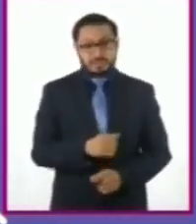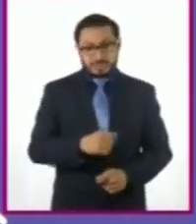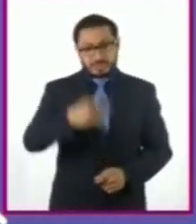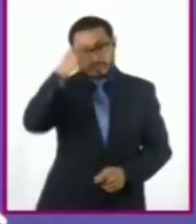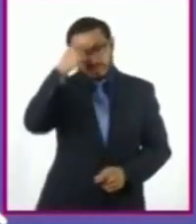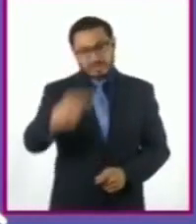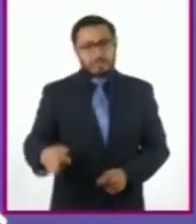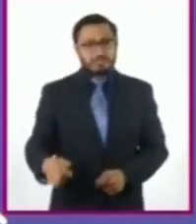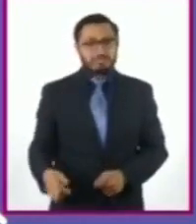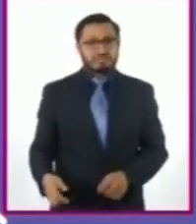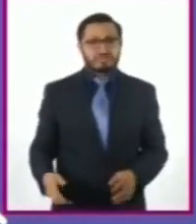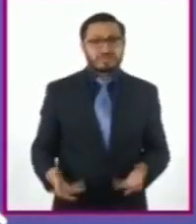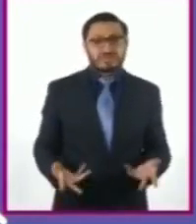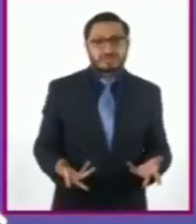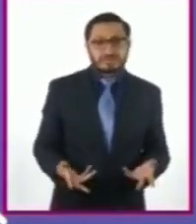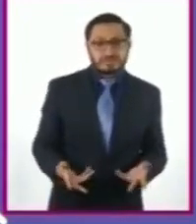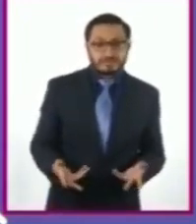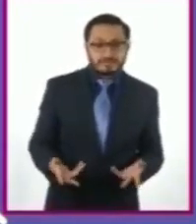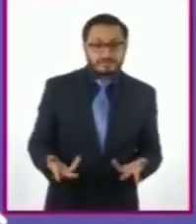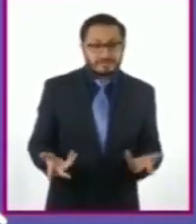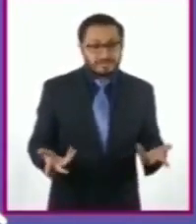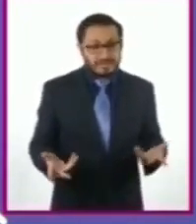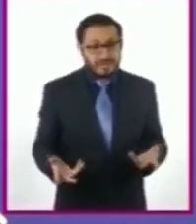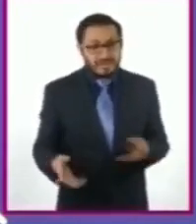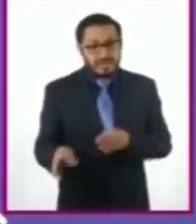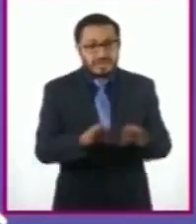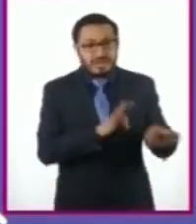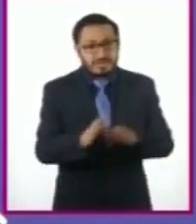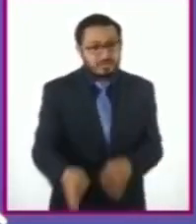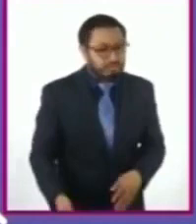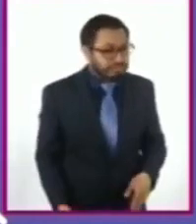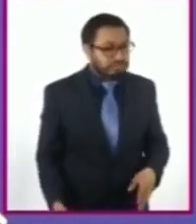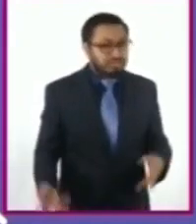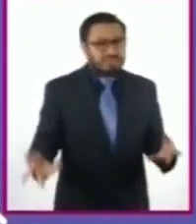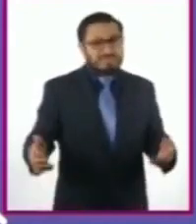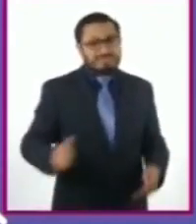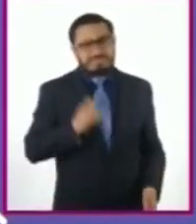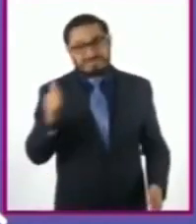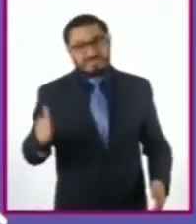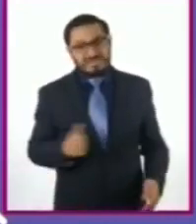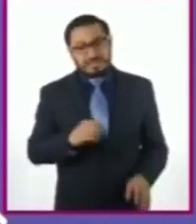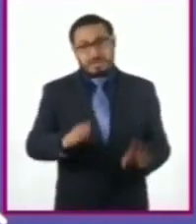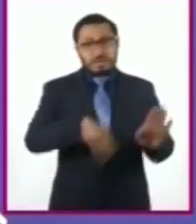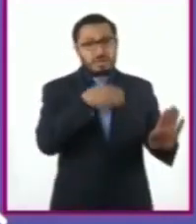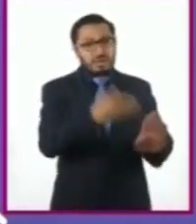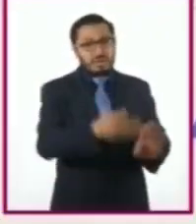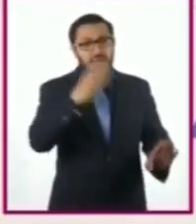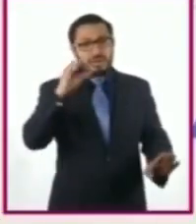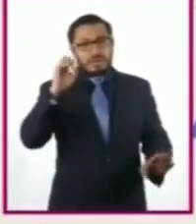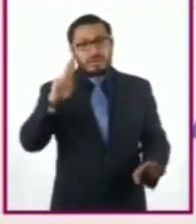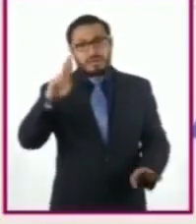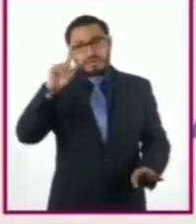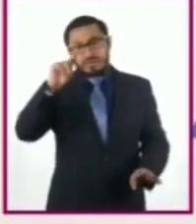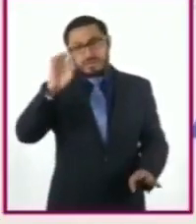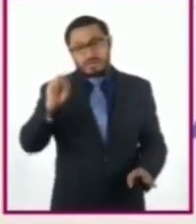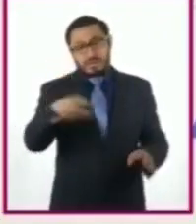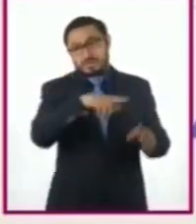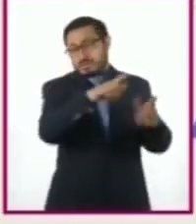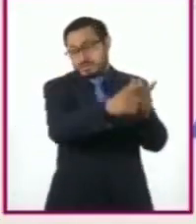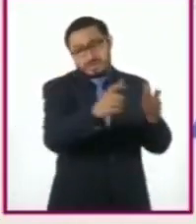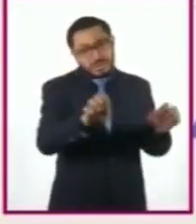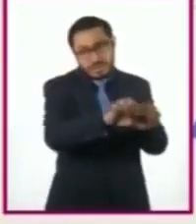abusar de sus funciones, incluso contra Cortés y sus aliados.